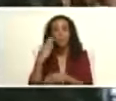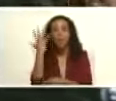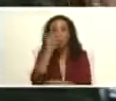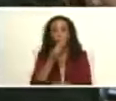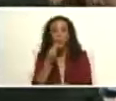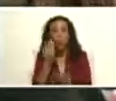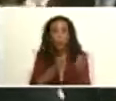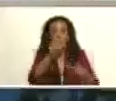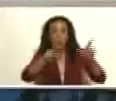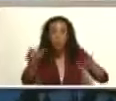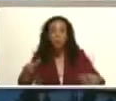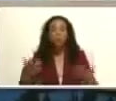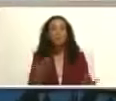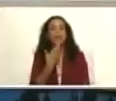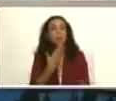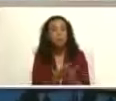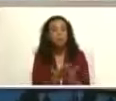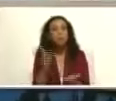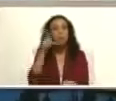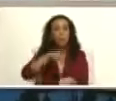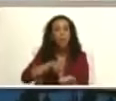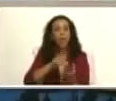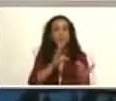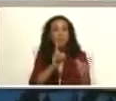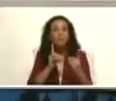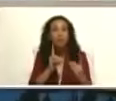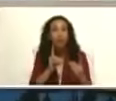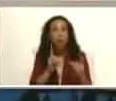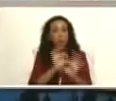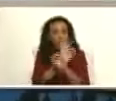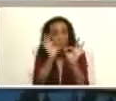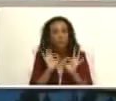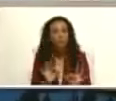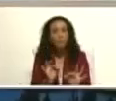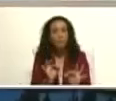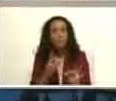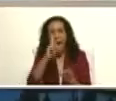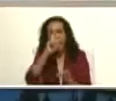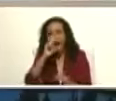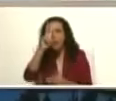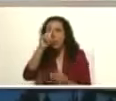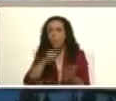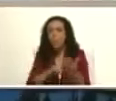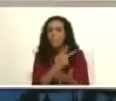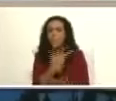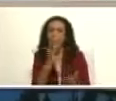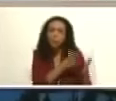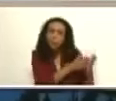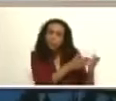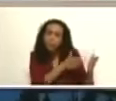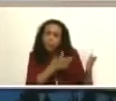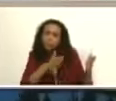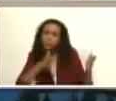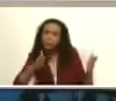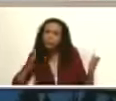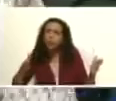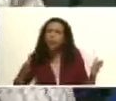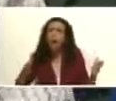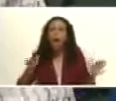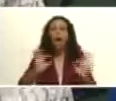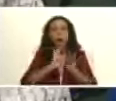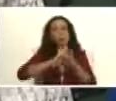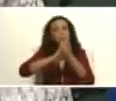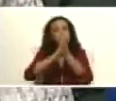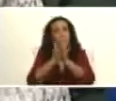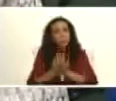Juventud. Agradezco el debate que ustedes han conducido todo el año 2023 y la feliz